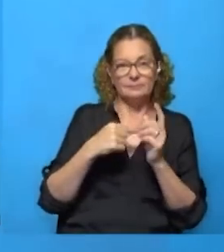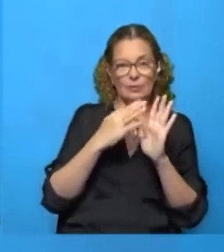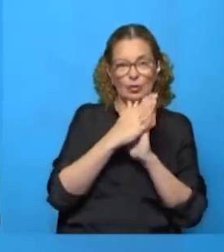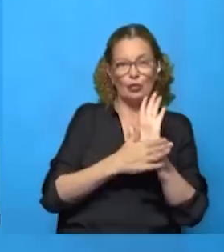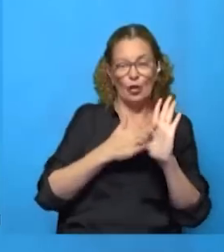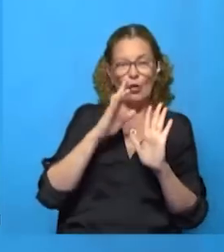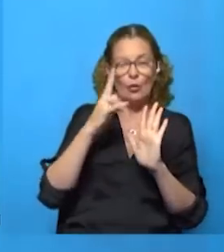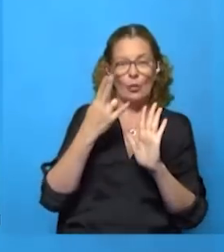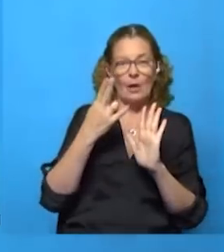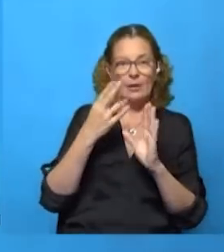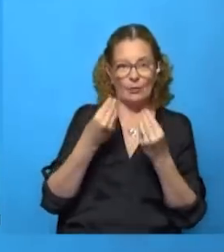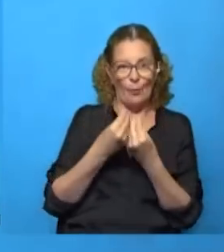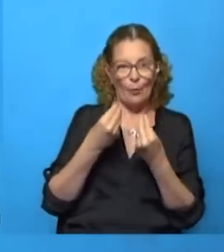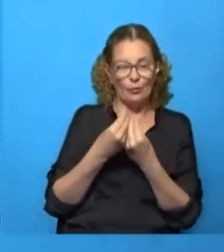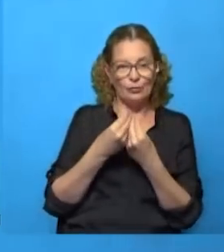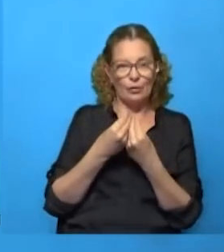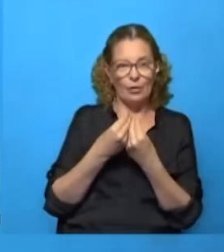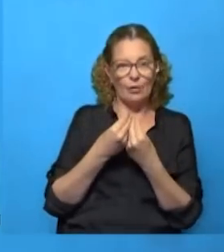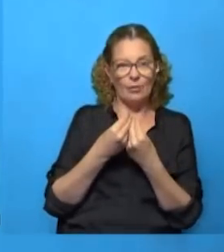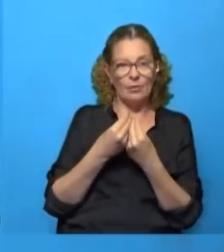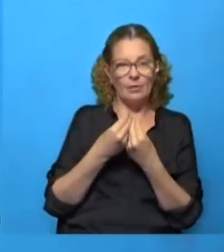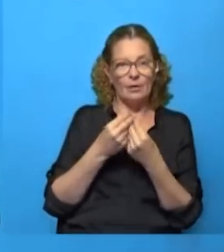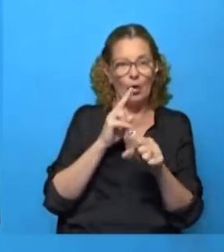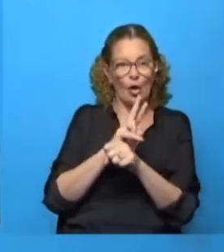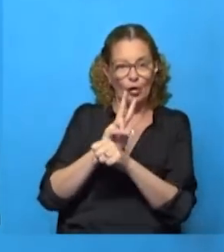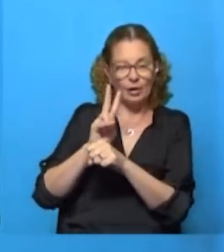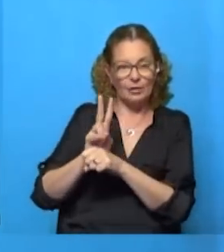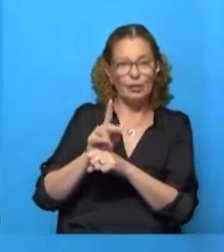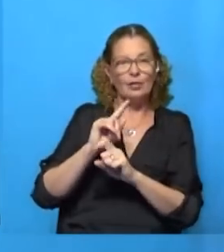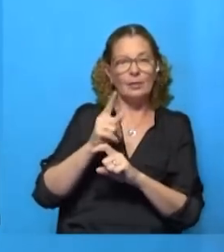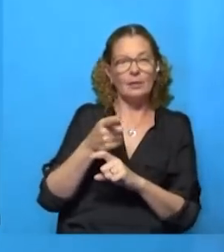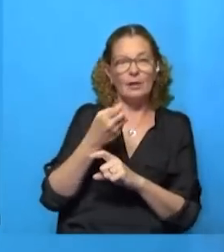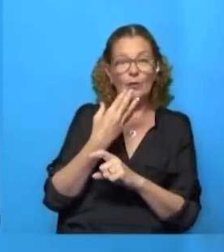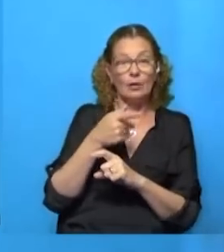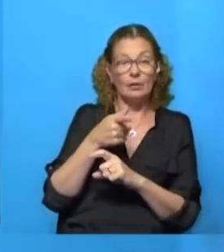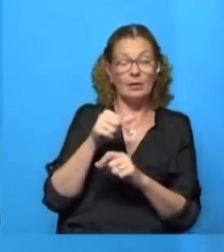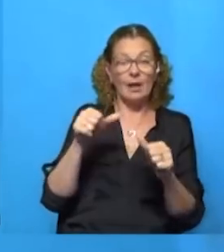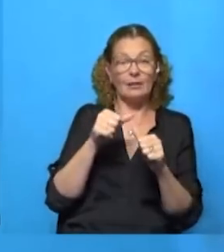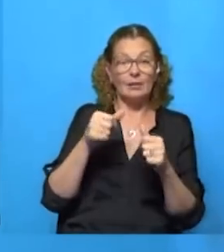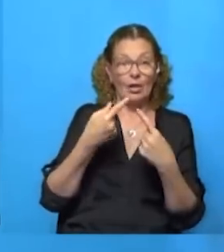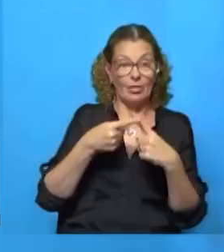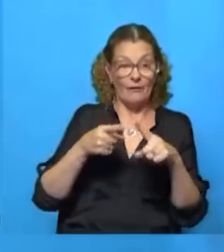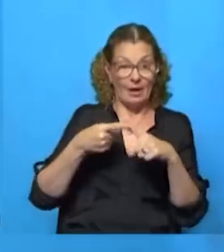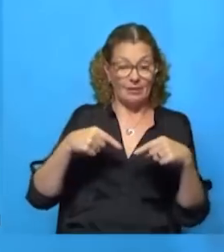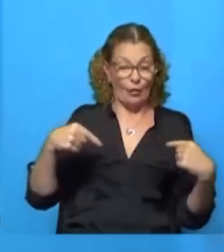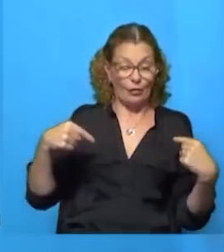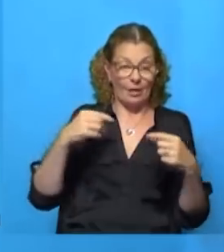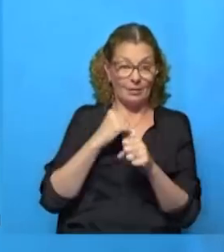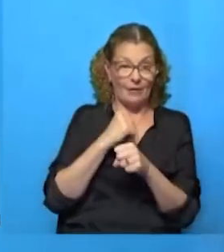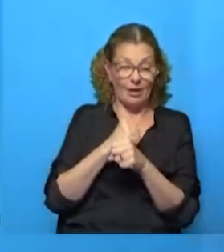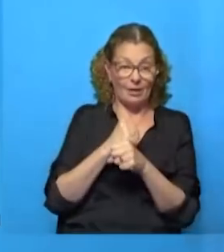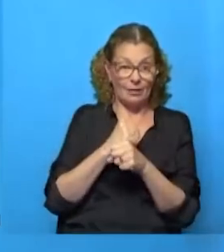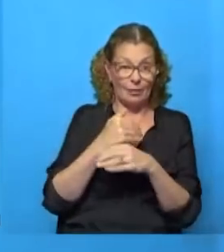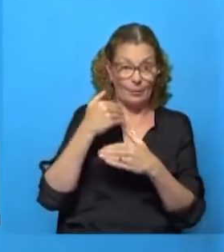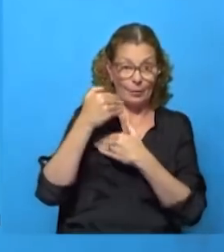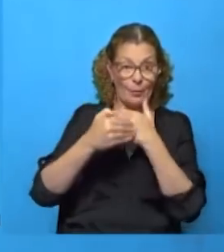O por lo menos en gran parte del país recorriendo y bueno y haciendo bueno las distintas cosas que hacen a